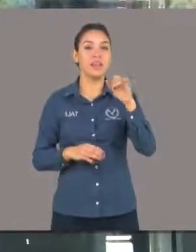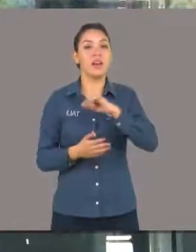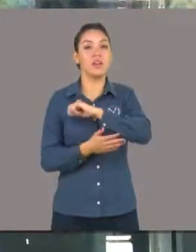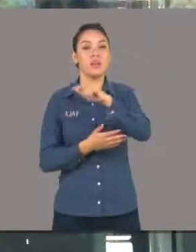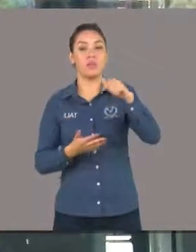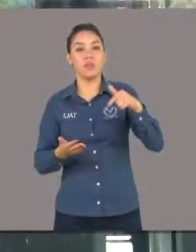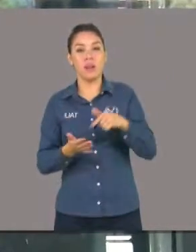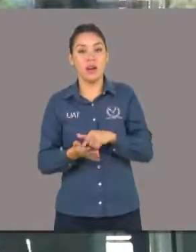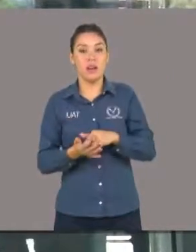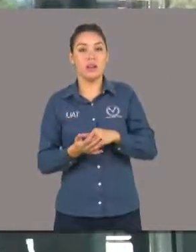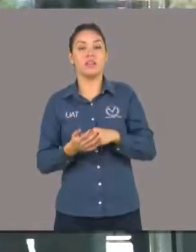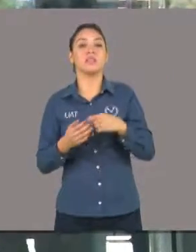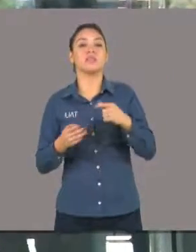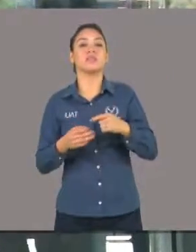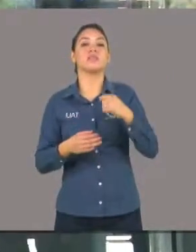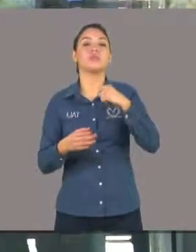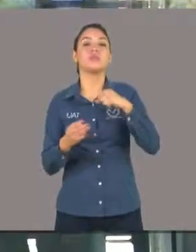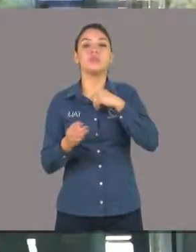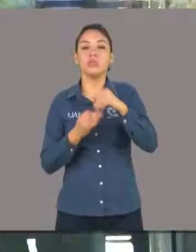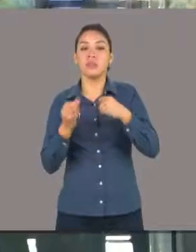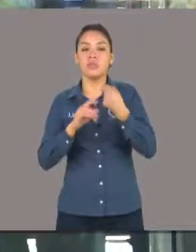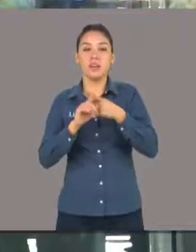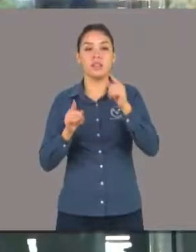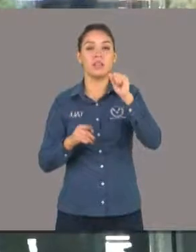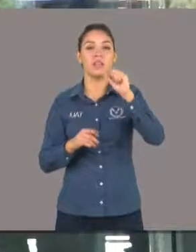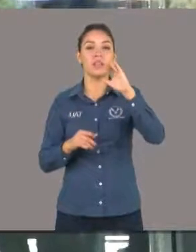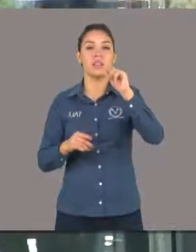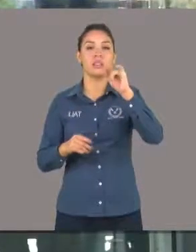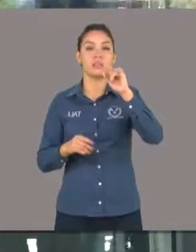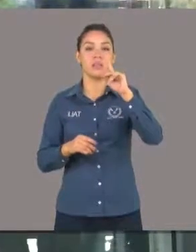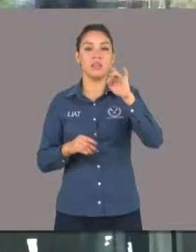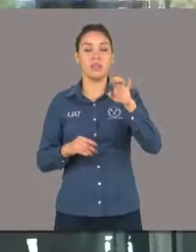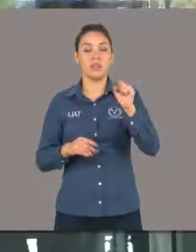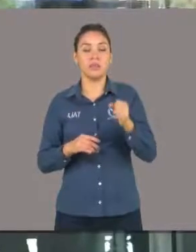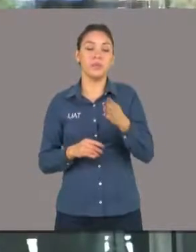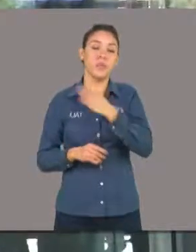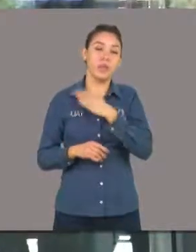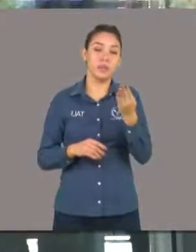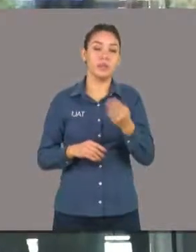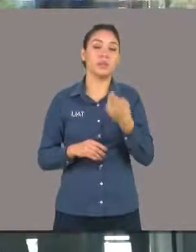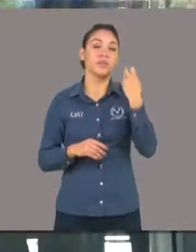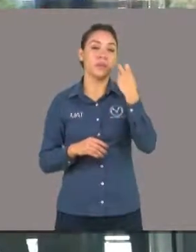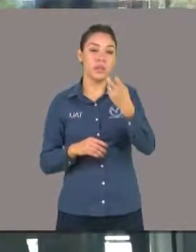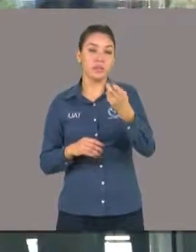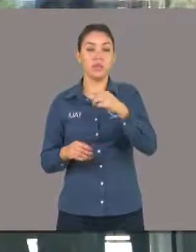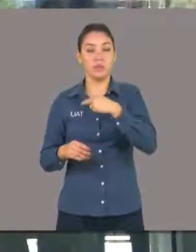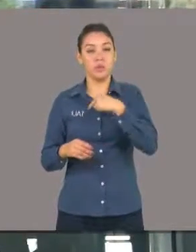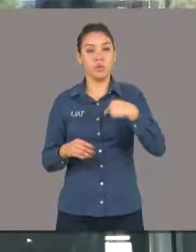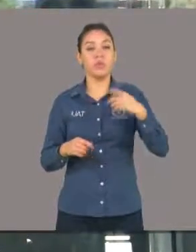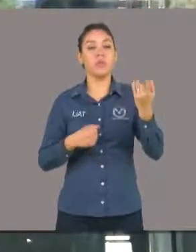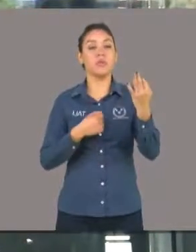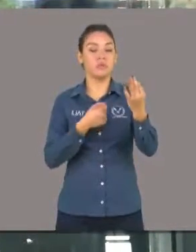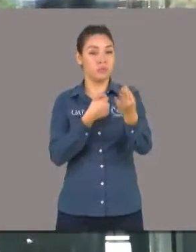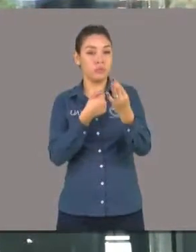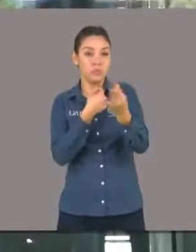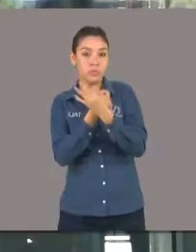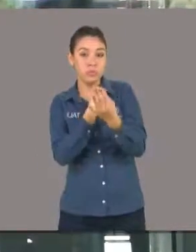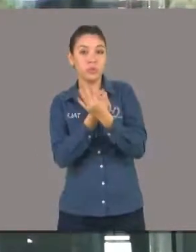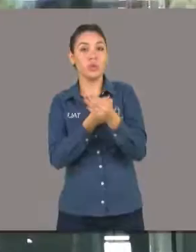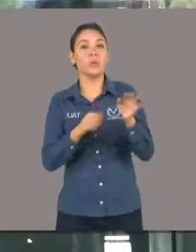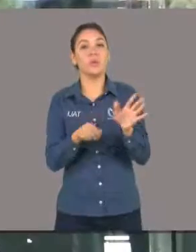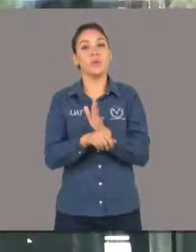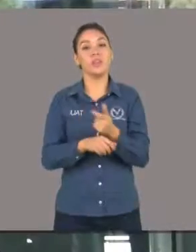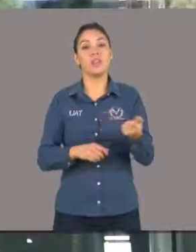en todo el ámbito de las actividades y pues eso nos ha beneficiado tanto